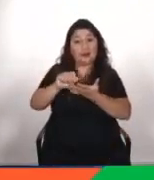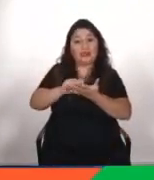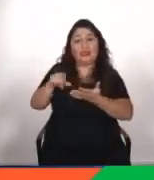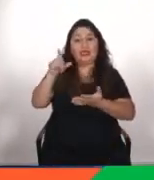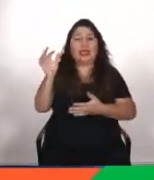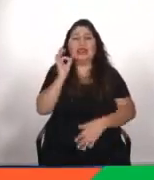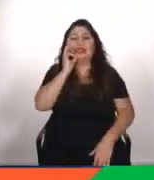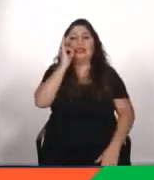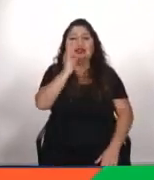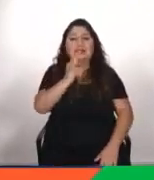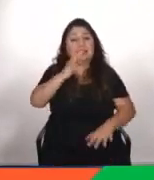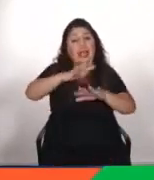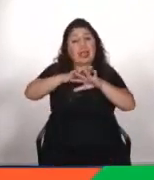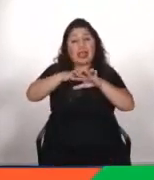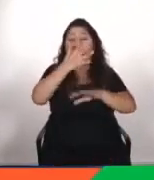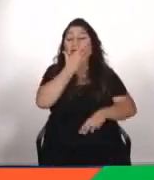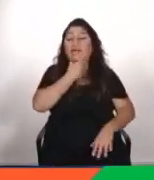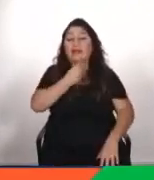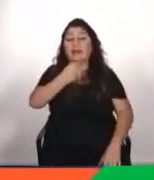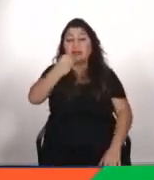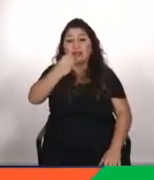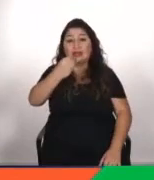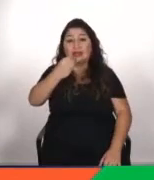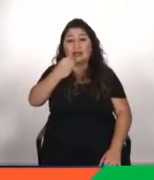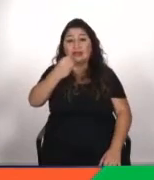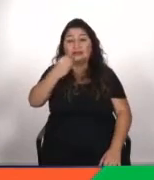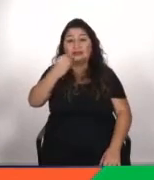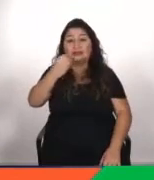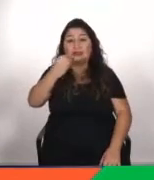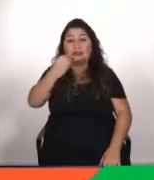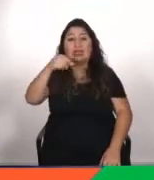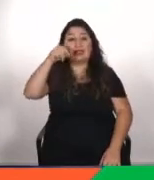que la belleza es uno de los criterios de verdad en matemáticas.